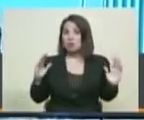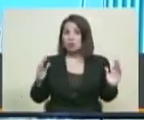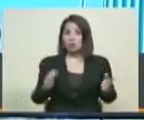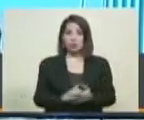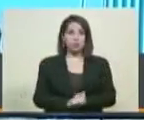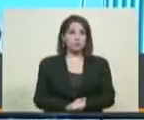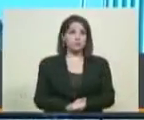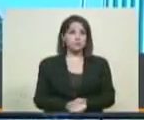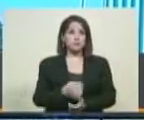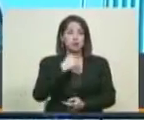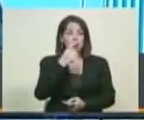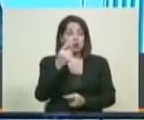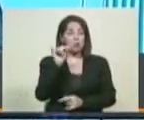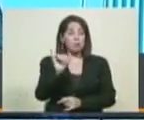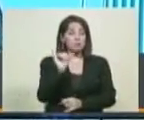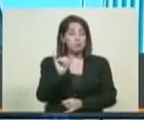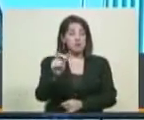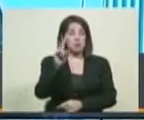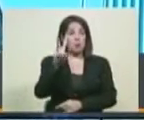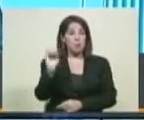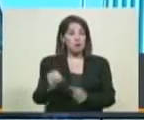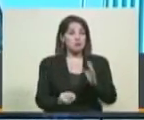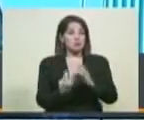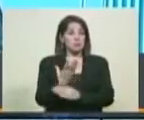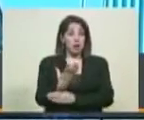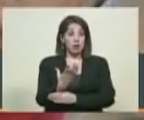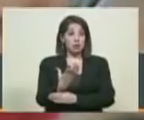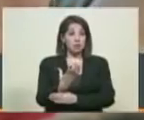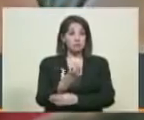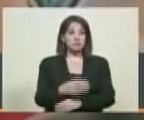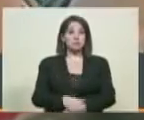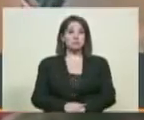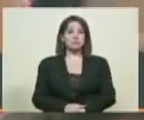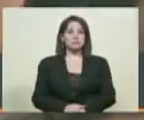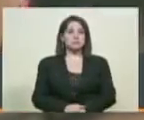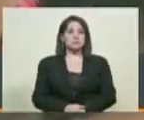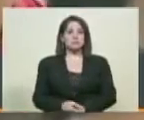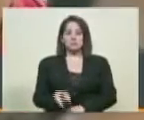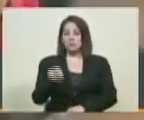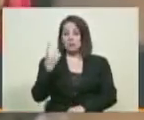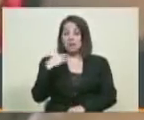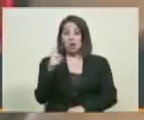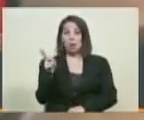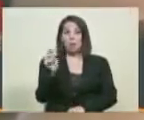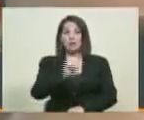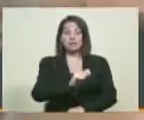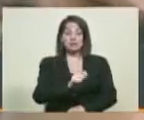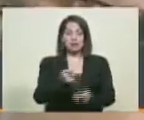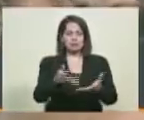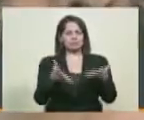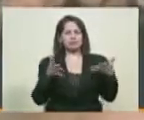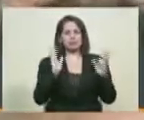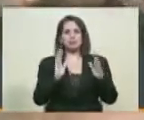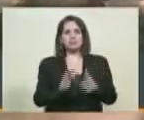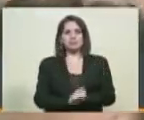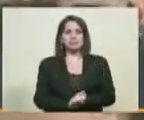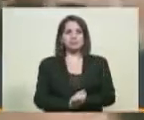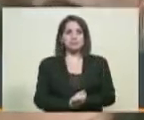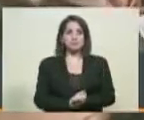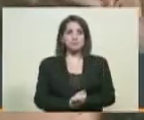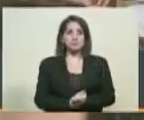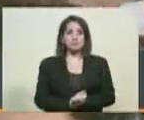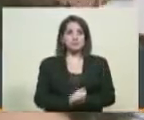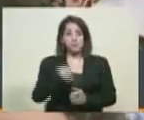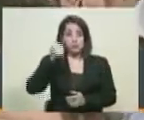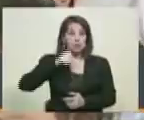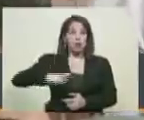dije el mismo 20 de mayo. El 20 de mayo. Mañana cumplimos un mes de la gran victoria, de la victoria heroica del